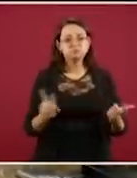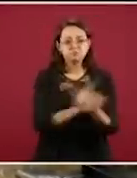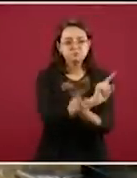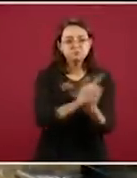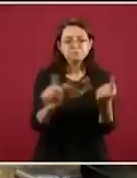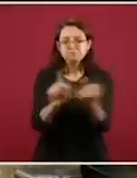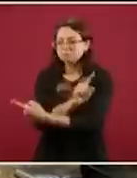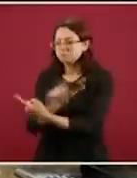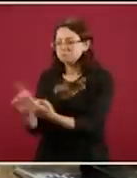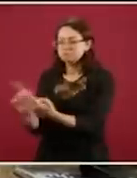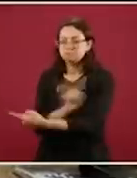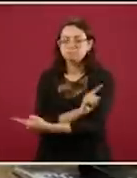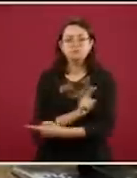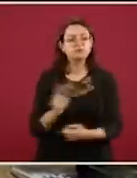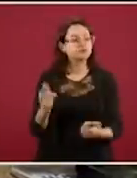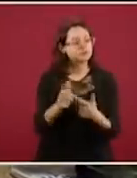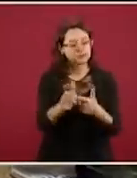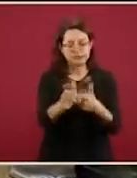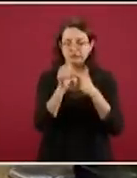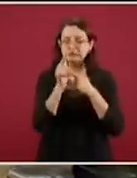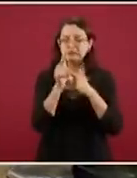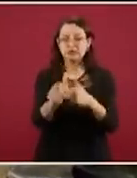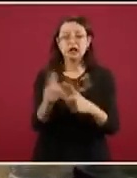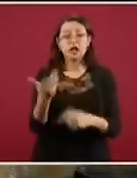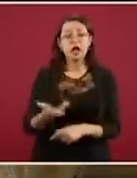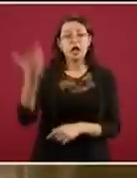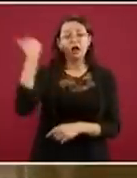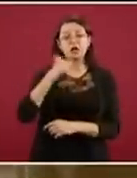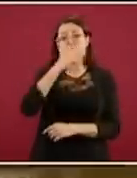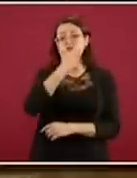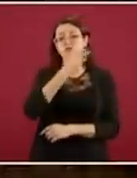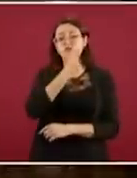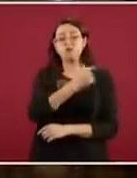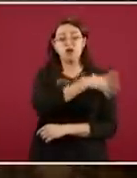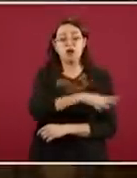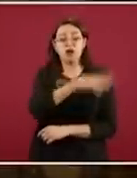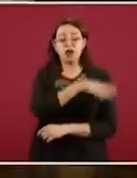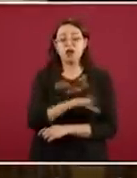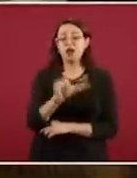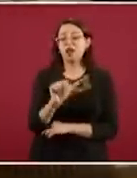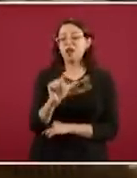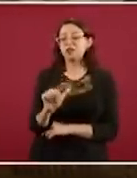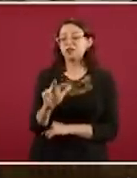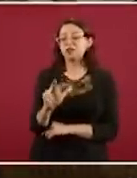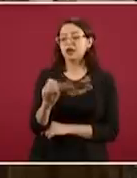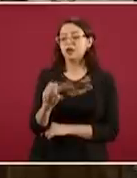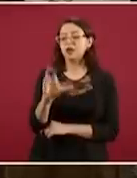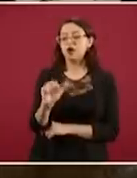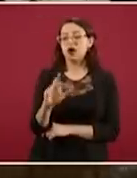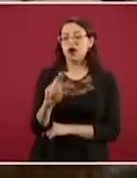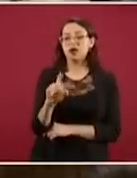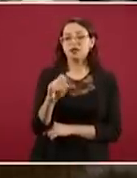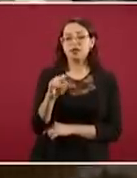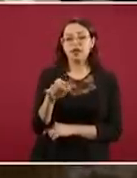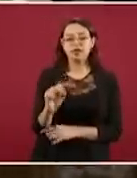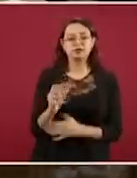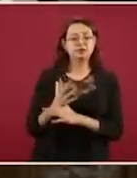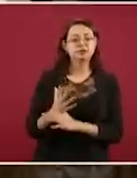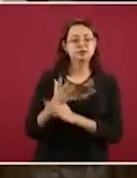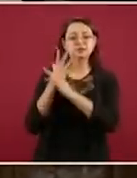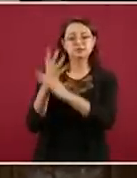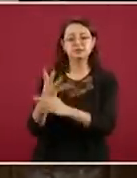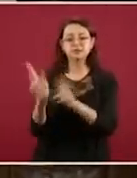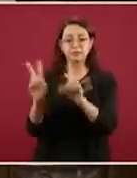pueblo. El general Lázaro Cárdenas decía, y así lo escribió en